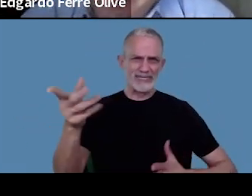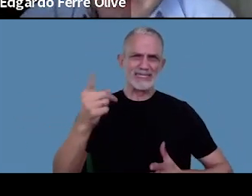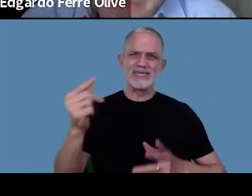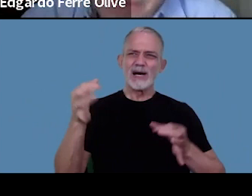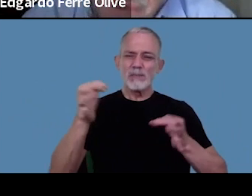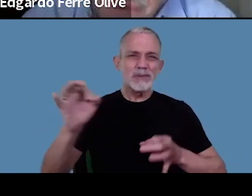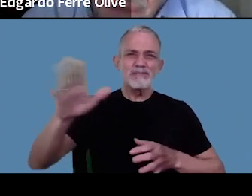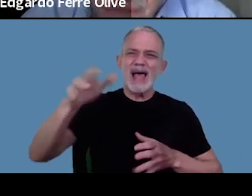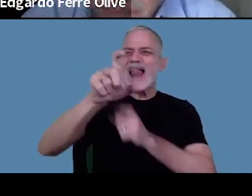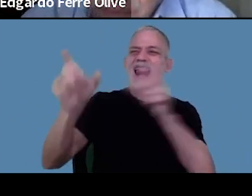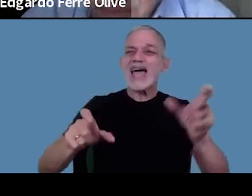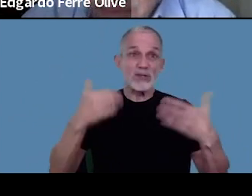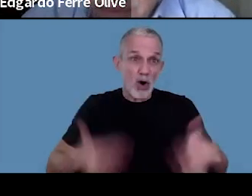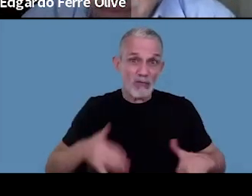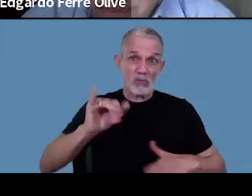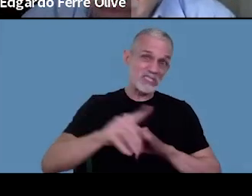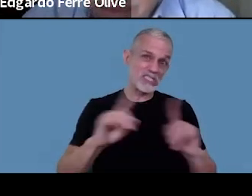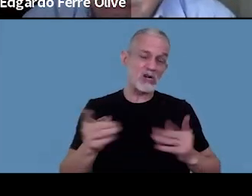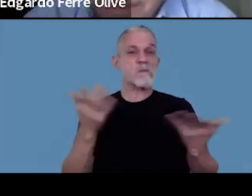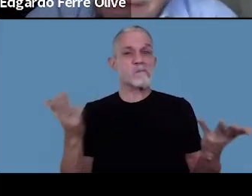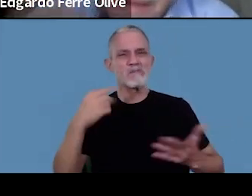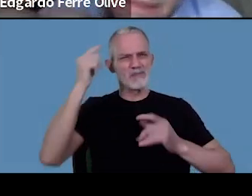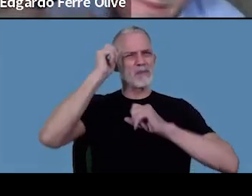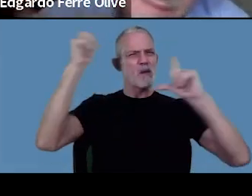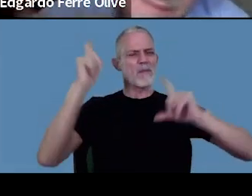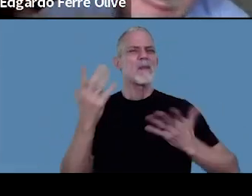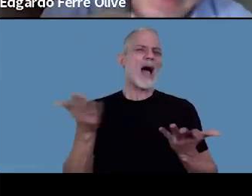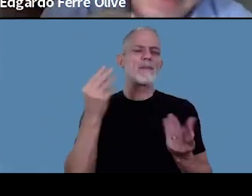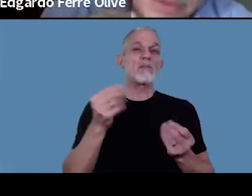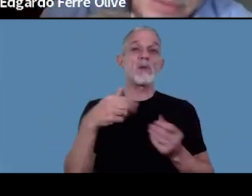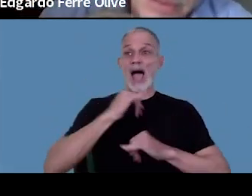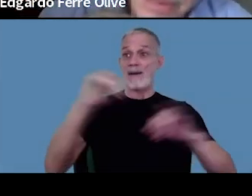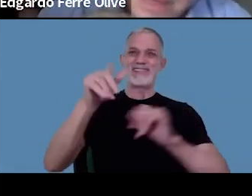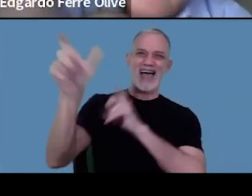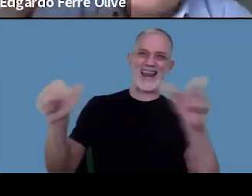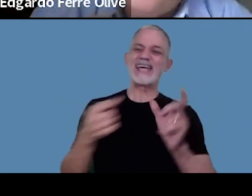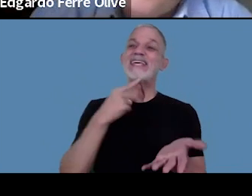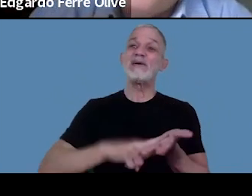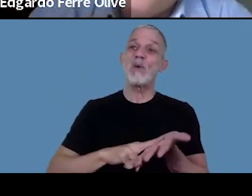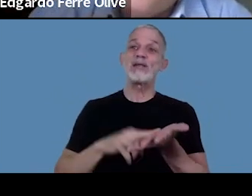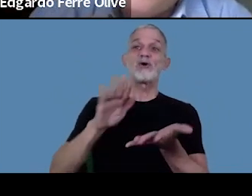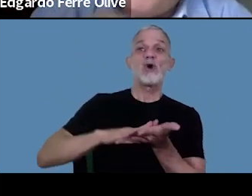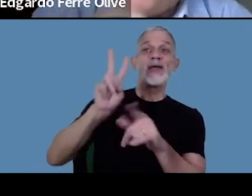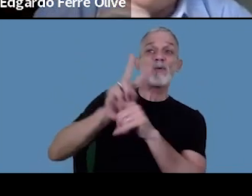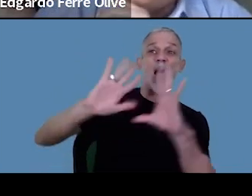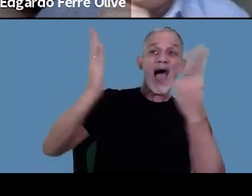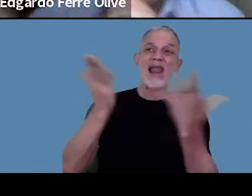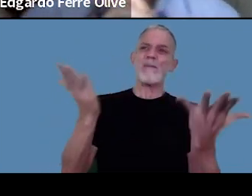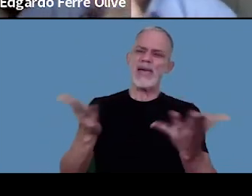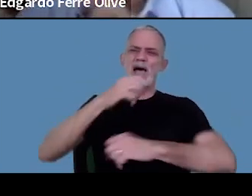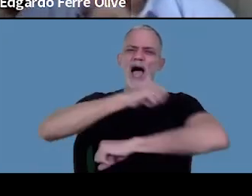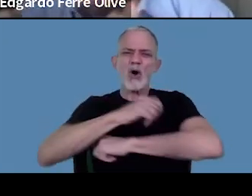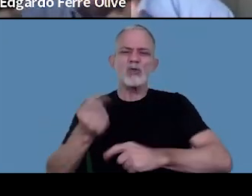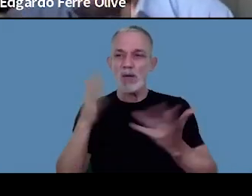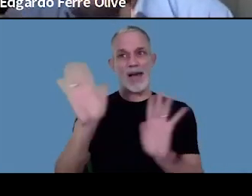Por eso es importante, por ejemplo, la hipótesis del doble dividendo, de decirle a la gente, vamos a aplicar un impuesto ambiental, vamos a modificar pauta de conducta, pero vamos a